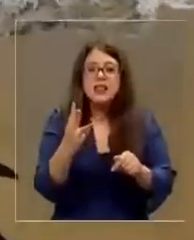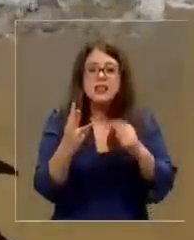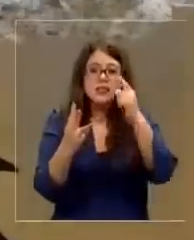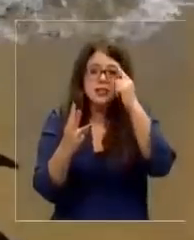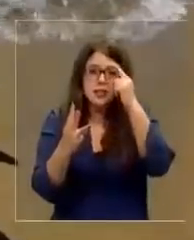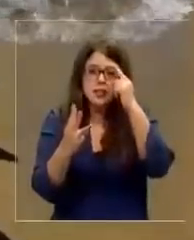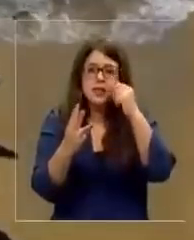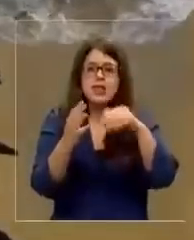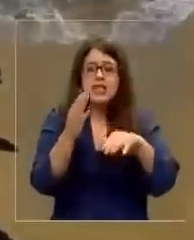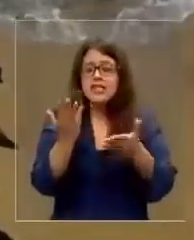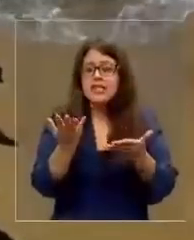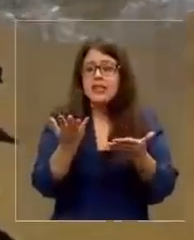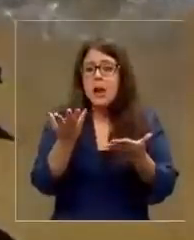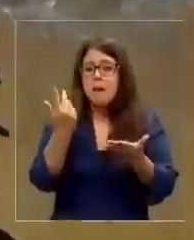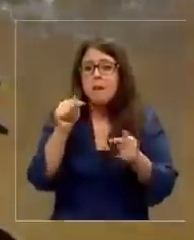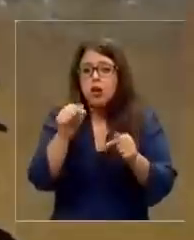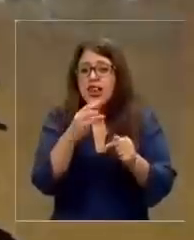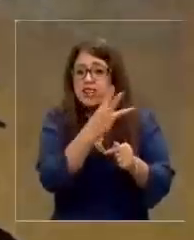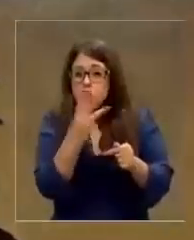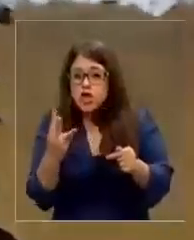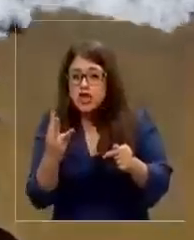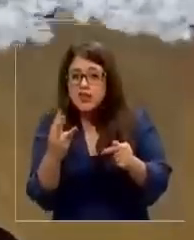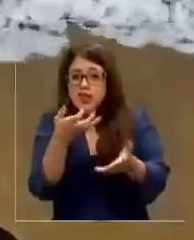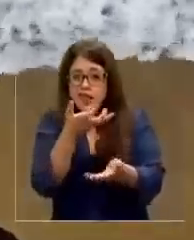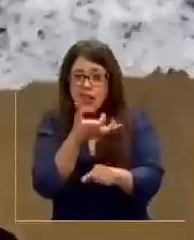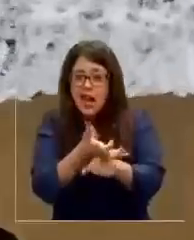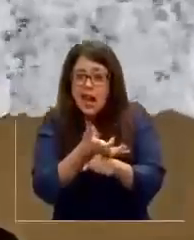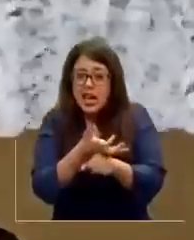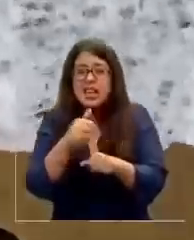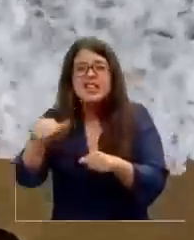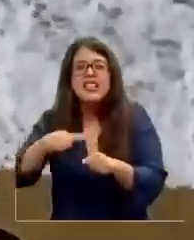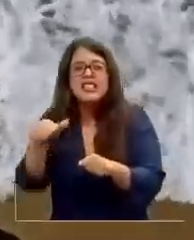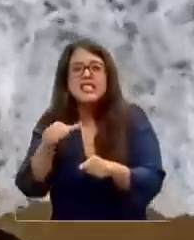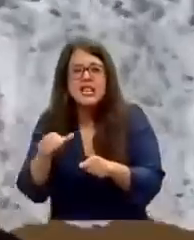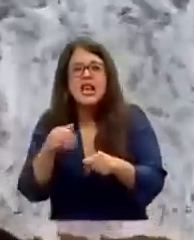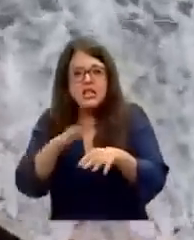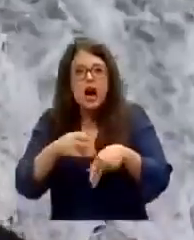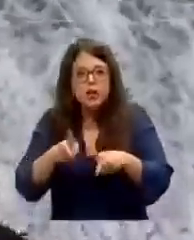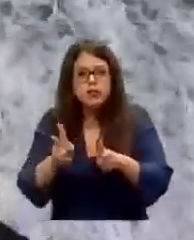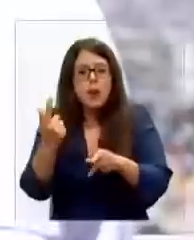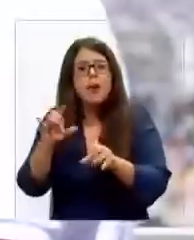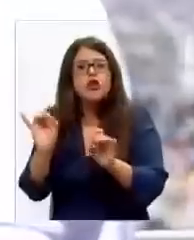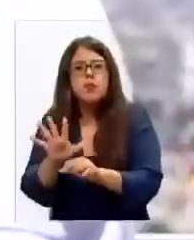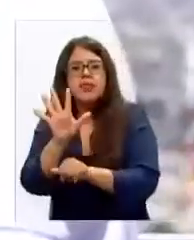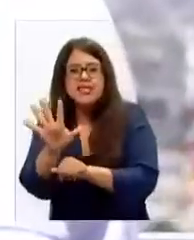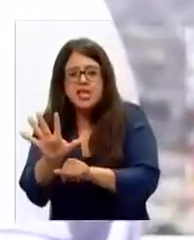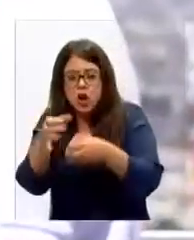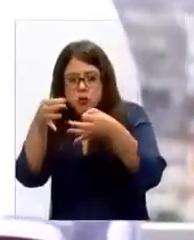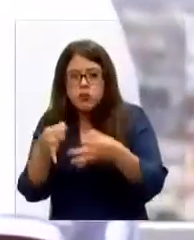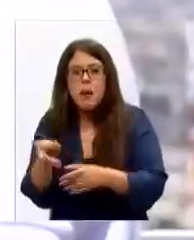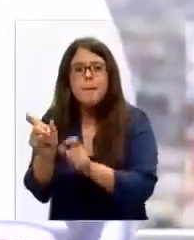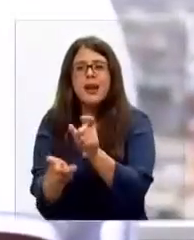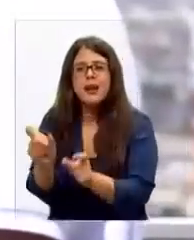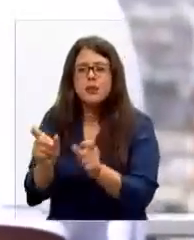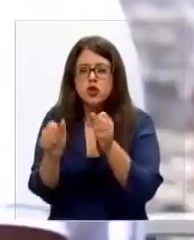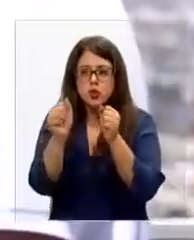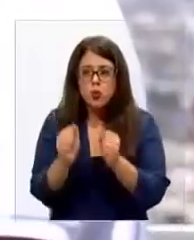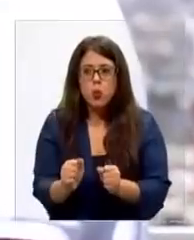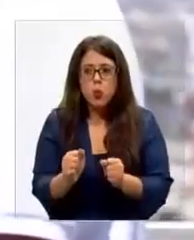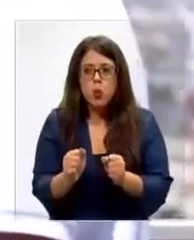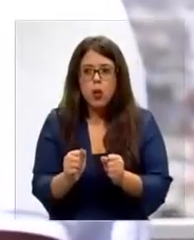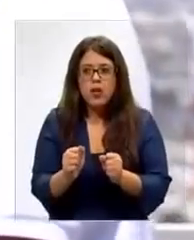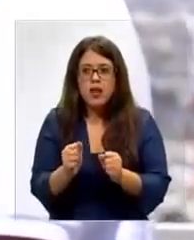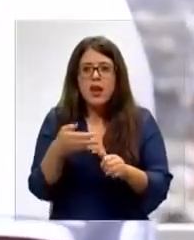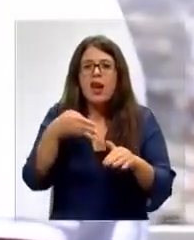16 habilitadas, pero de estas 16, solamente 5 están habilitadas actualmente para que la gente